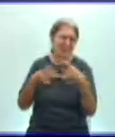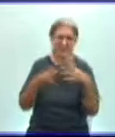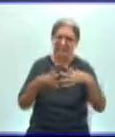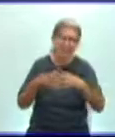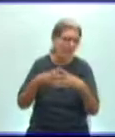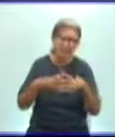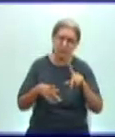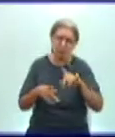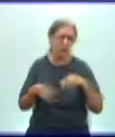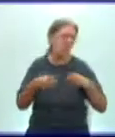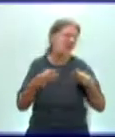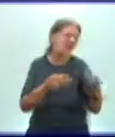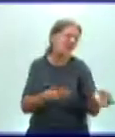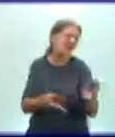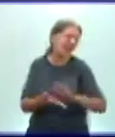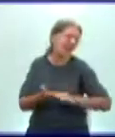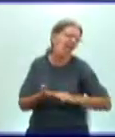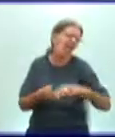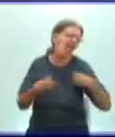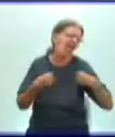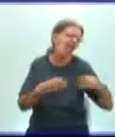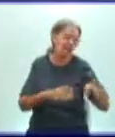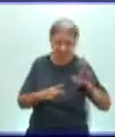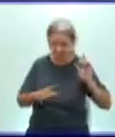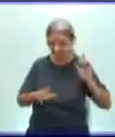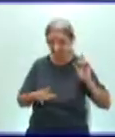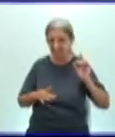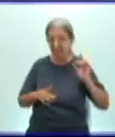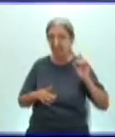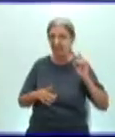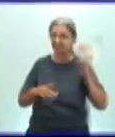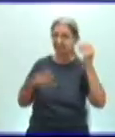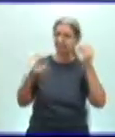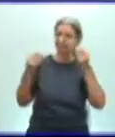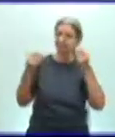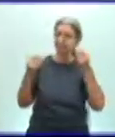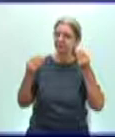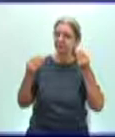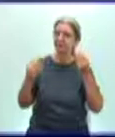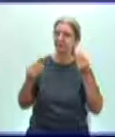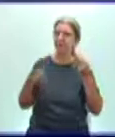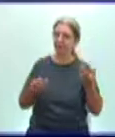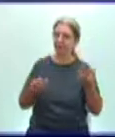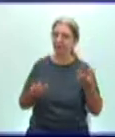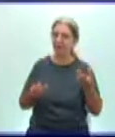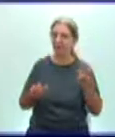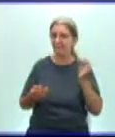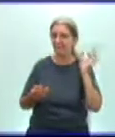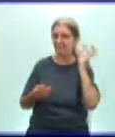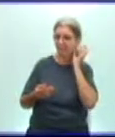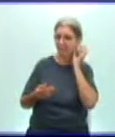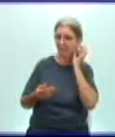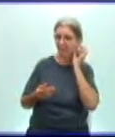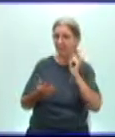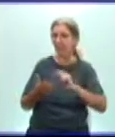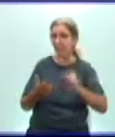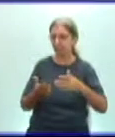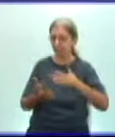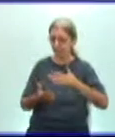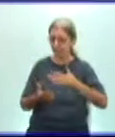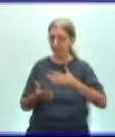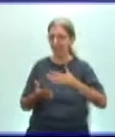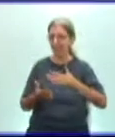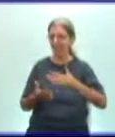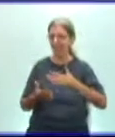madre. Es decir, Ana Lidia Vega, puertorriqueña, nos está dando